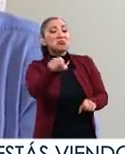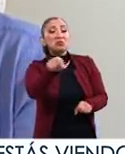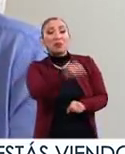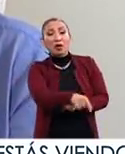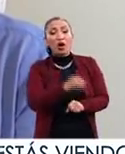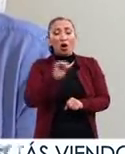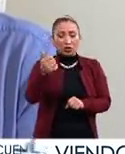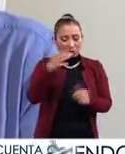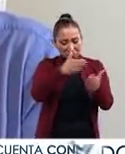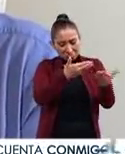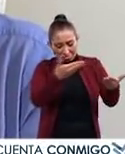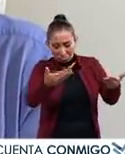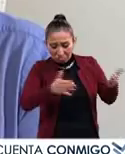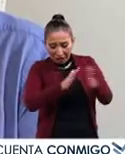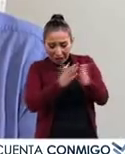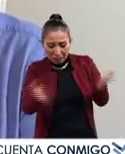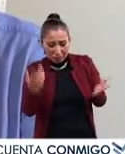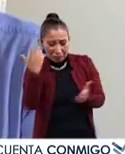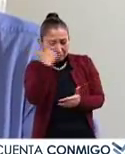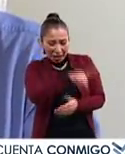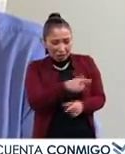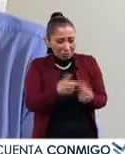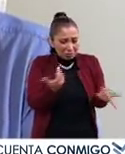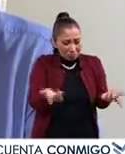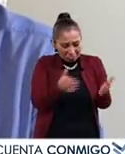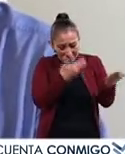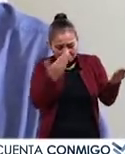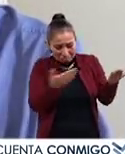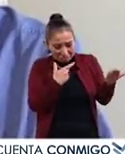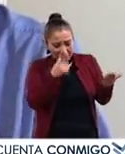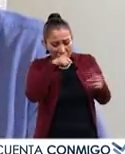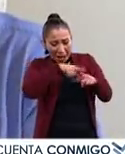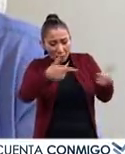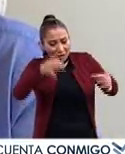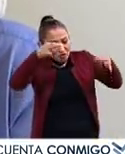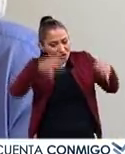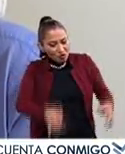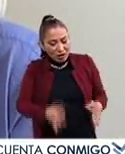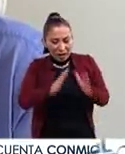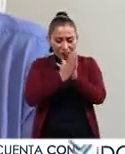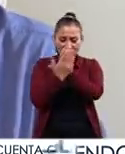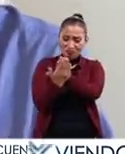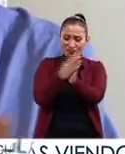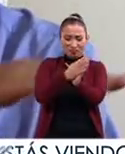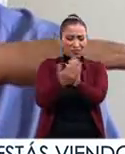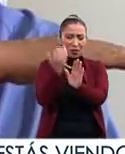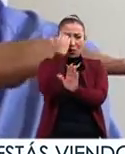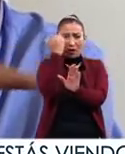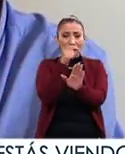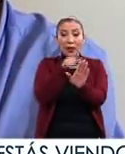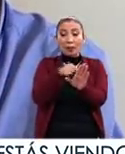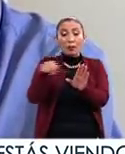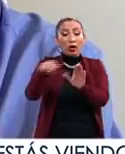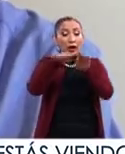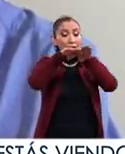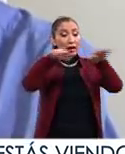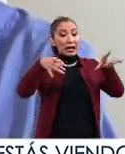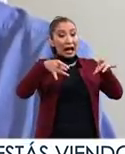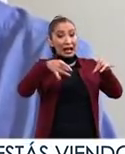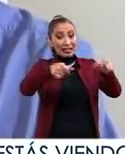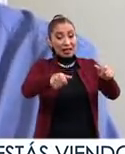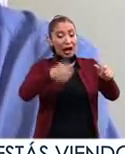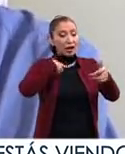con faltas de lenguaje severas desde las primeras páginas e incluso desde las portadas. Y es porque el estándar de calidad,